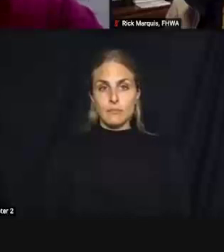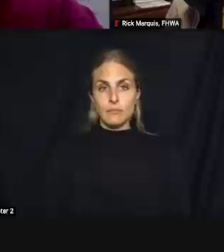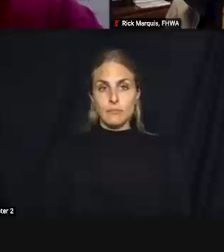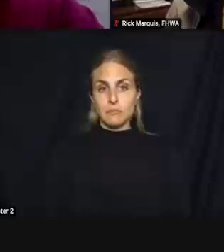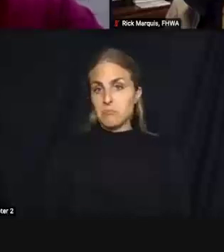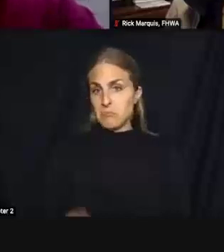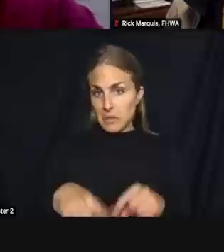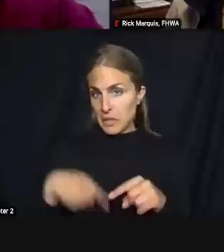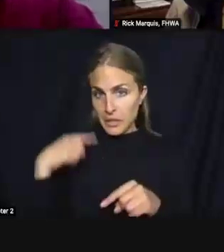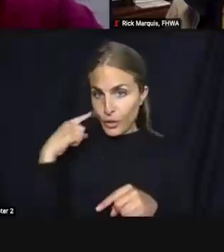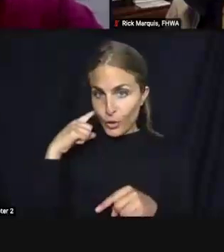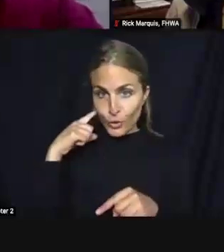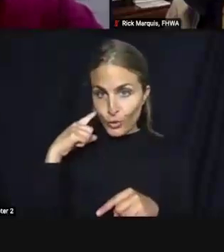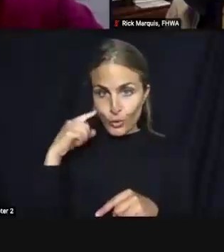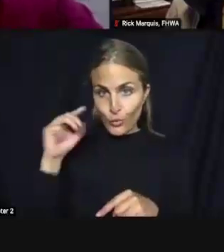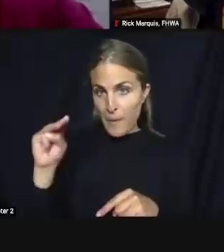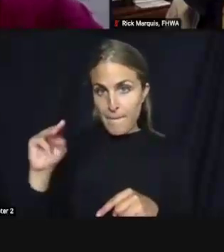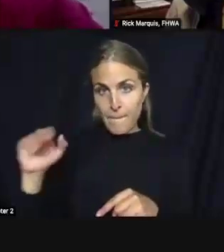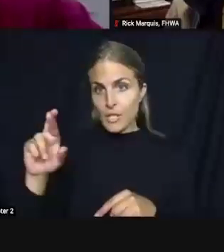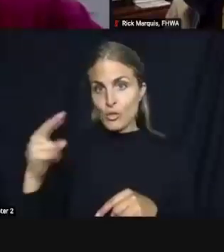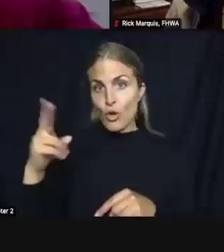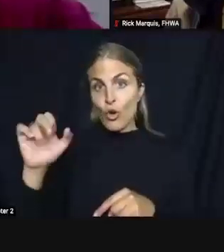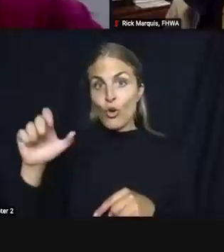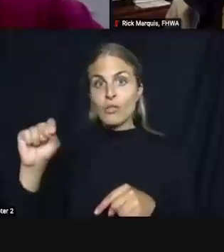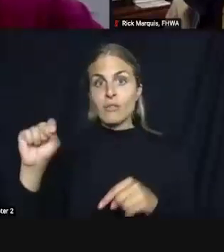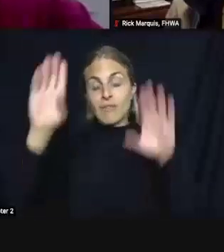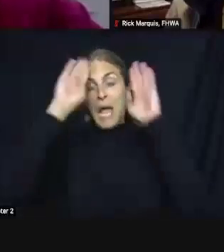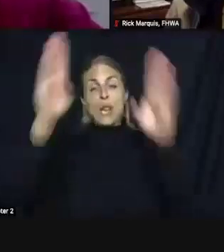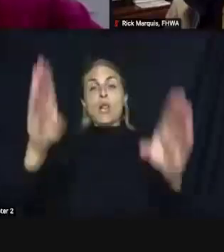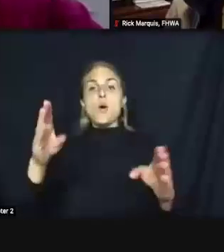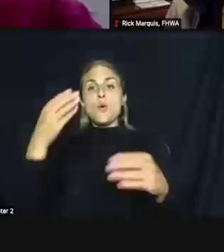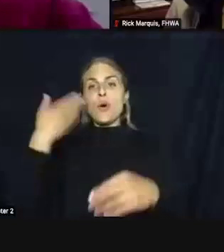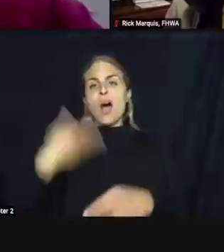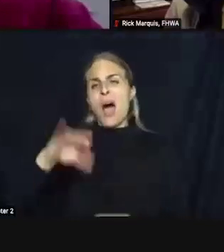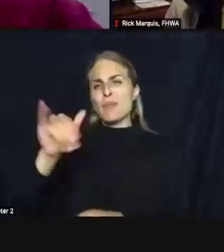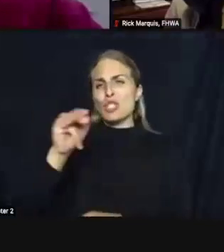Can't hear you yet, Mr. Hurst. No le podemos escuchar, señor Hurst.